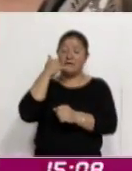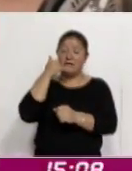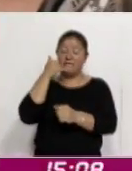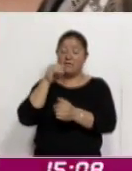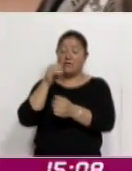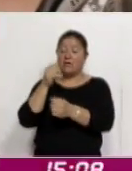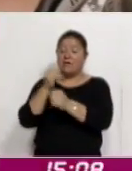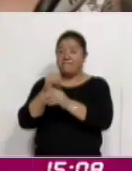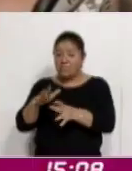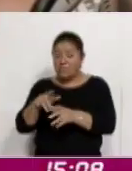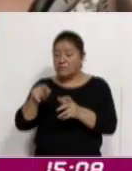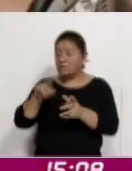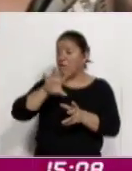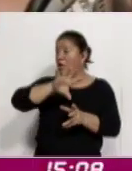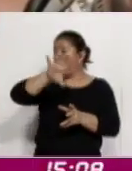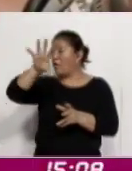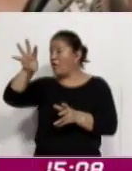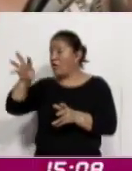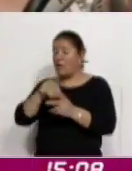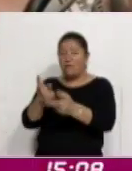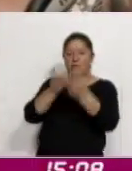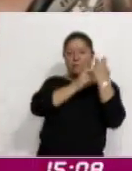en su celular.